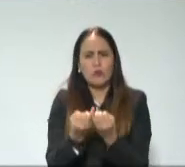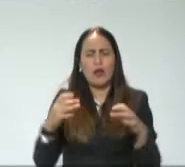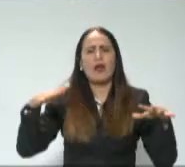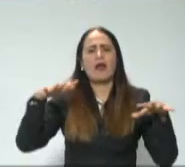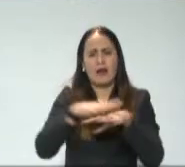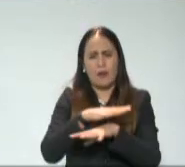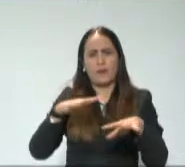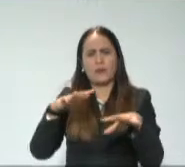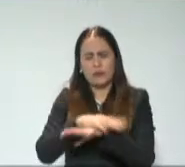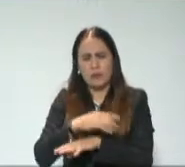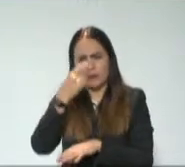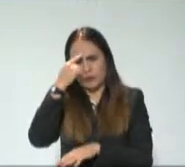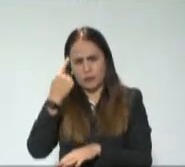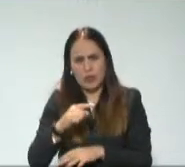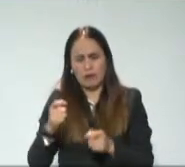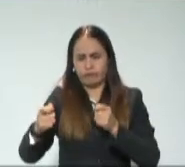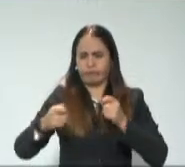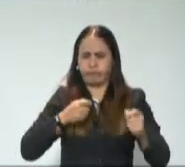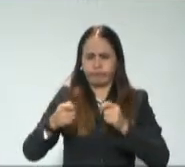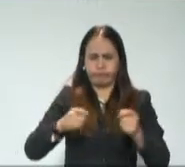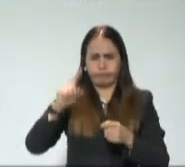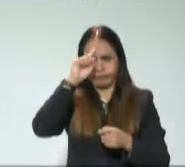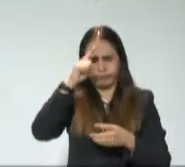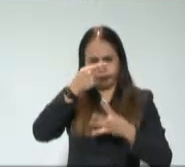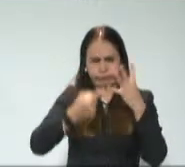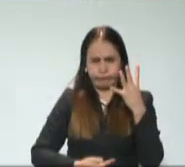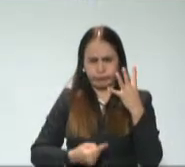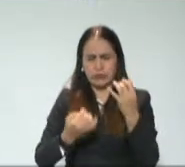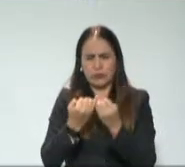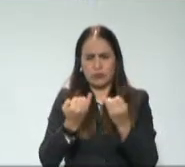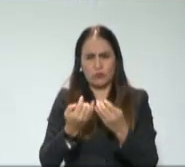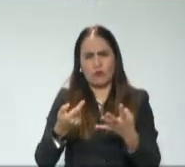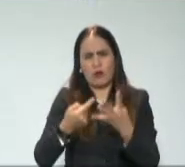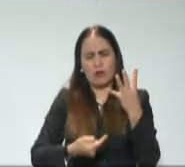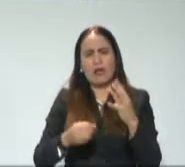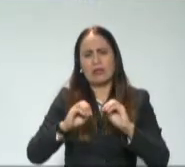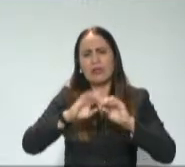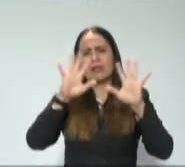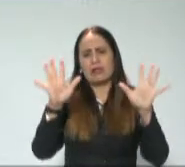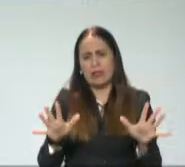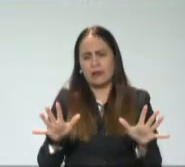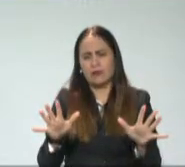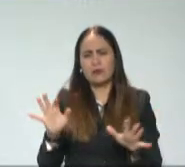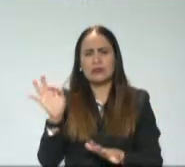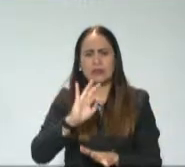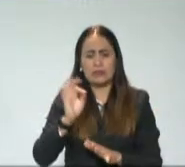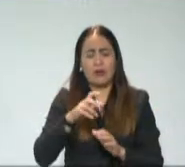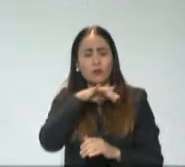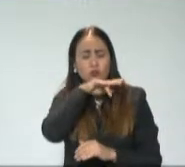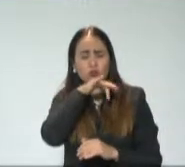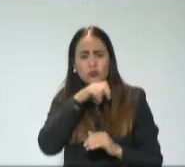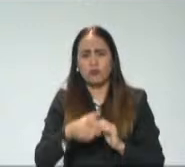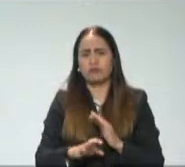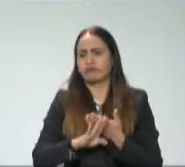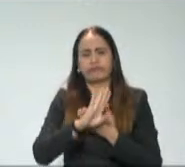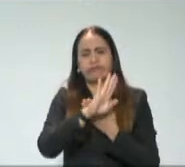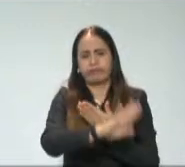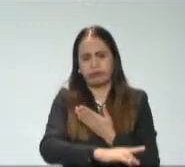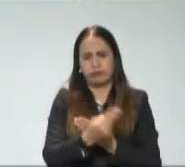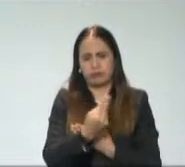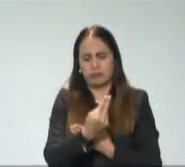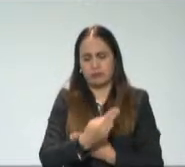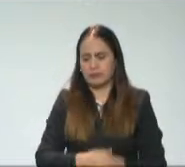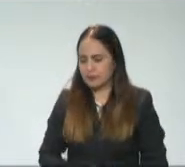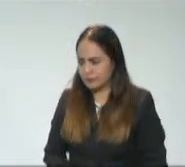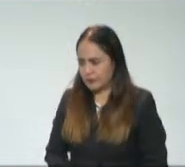regulatorios aumentando las medidas de transparencia y evitando las posibilidades de de corrupción una buena